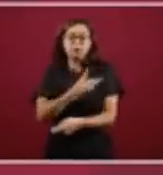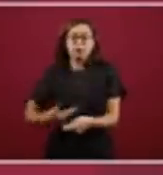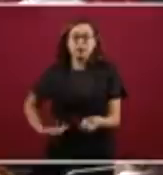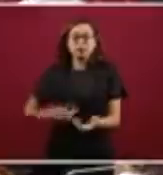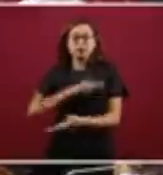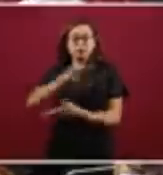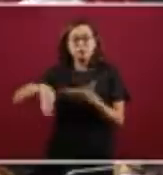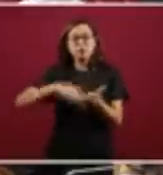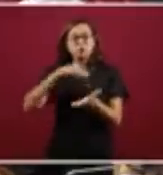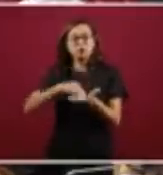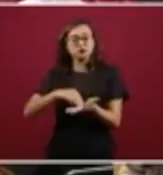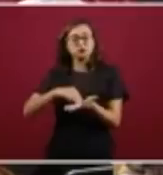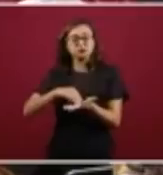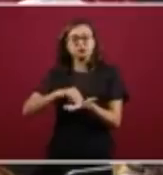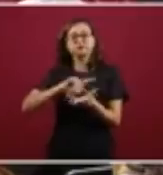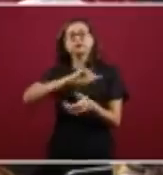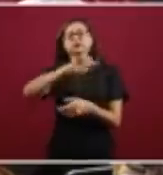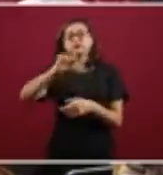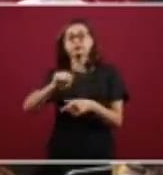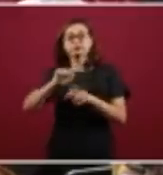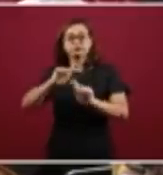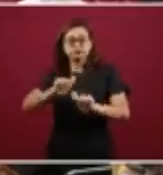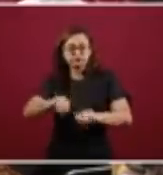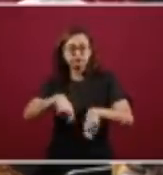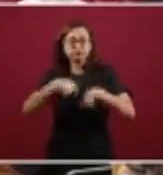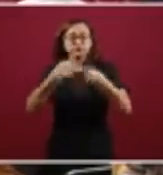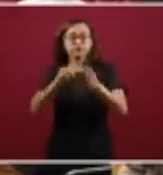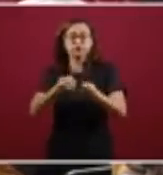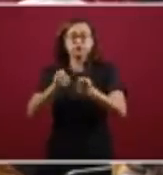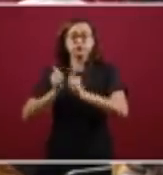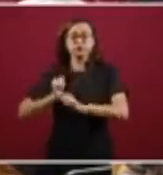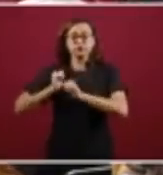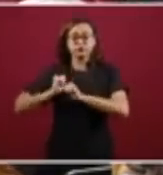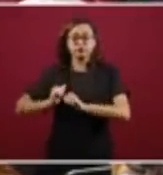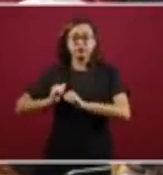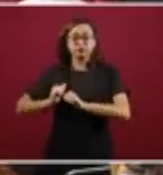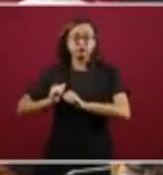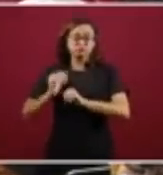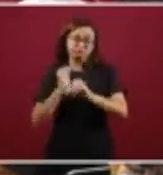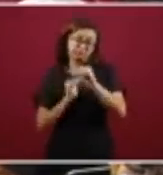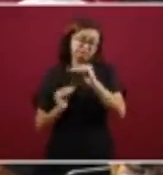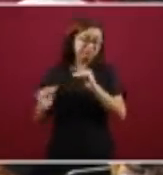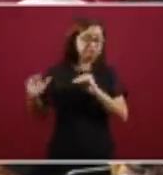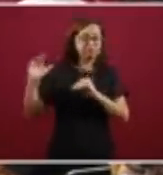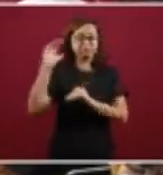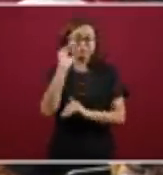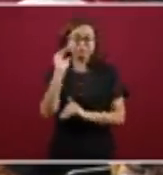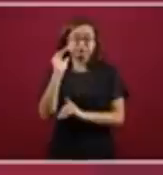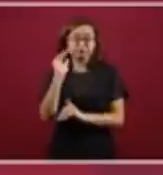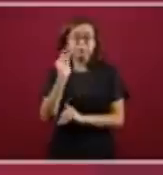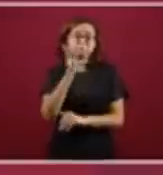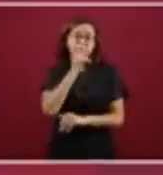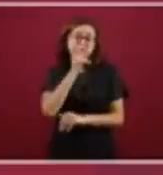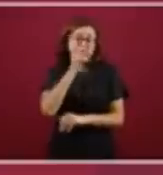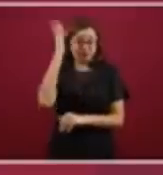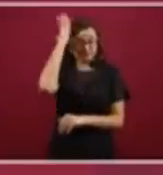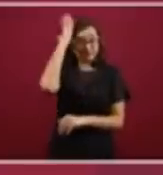y luego se llega a lo que se conoce como Tata Mandón,